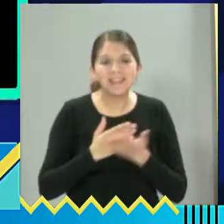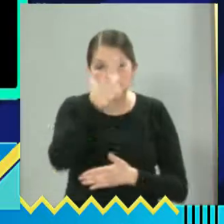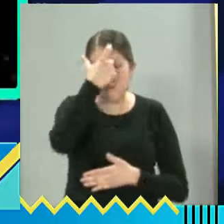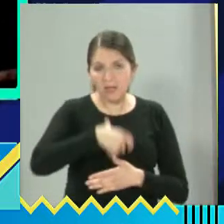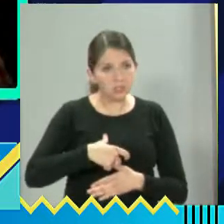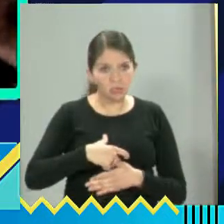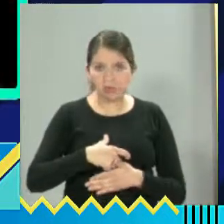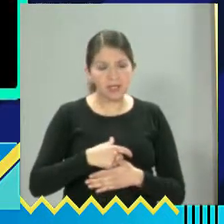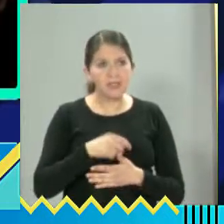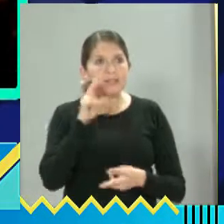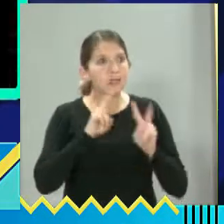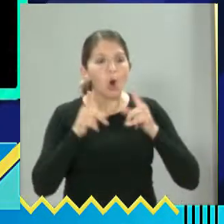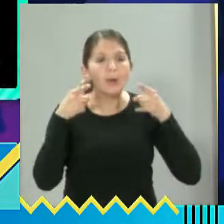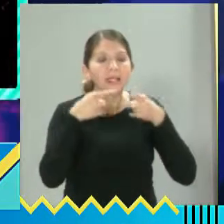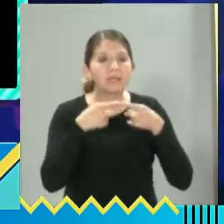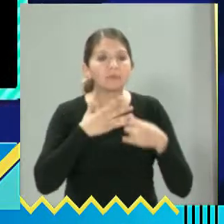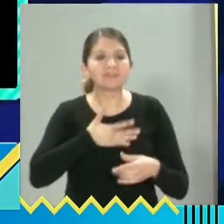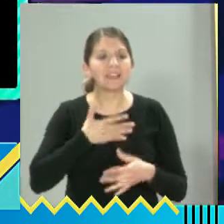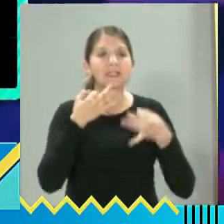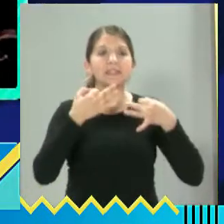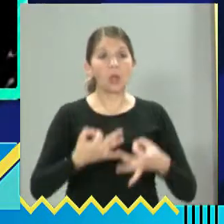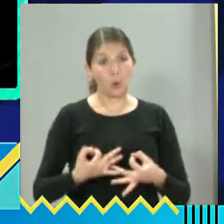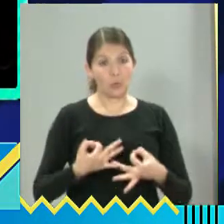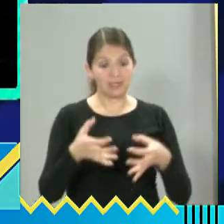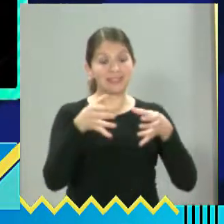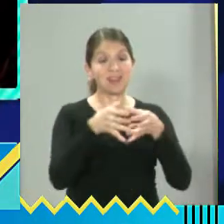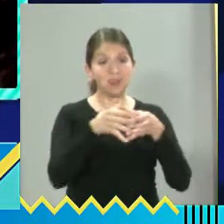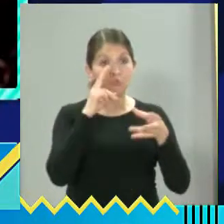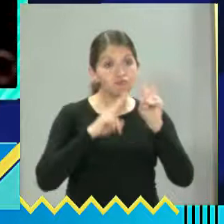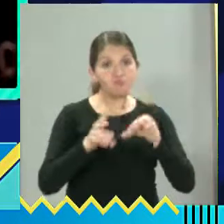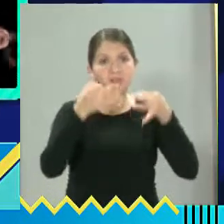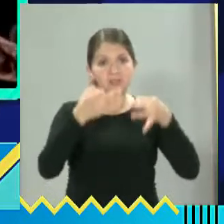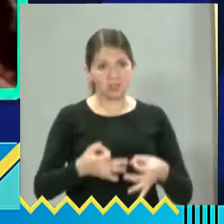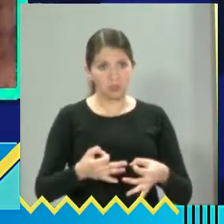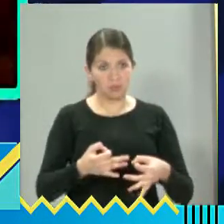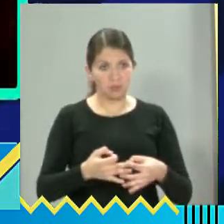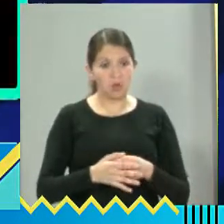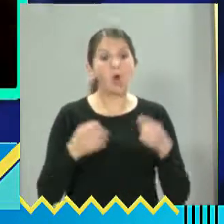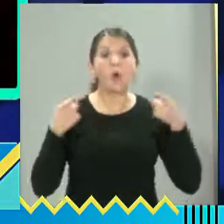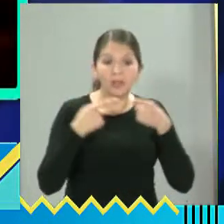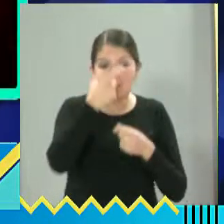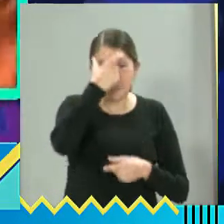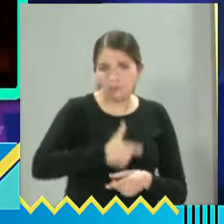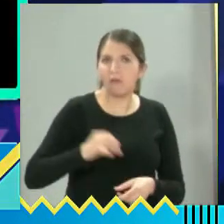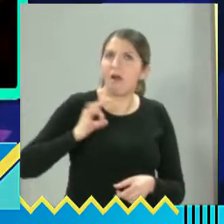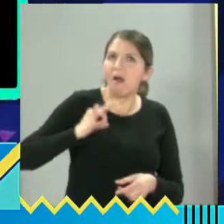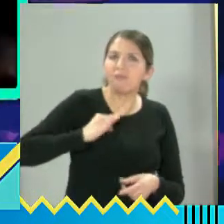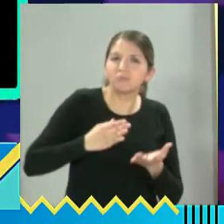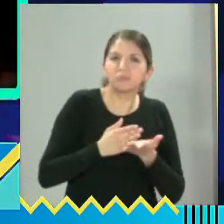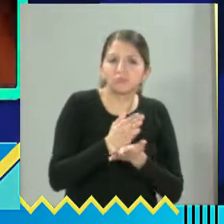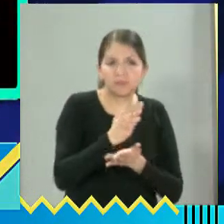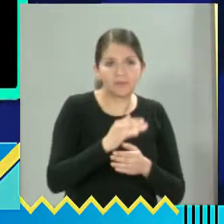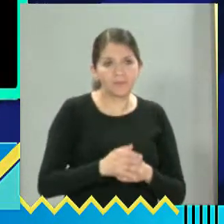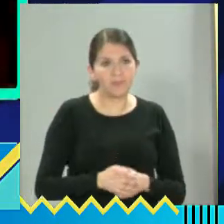el cerebro busca sobrevivir y busca que la persona se mantenga muchos años con vida. El cuerpo humano es